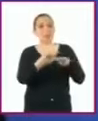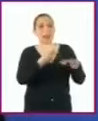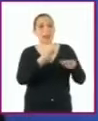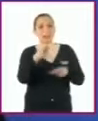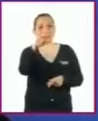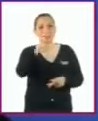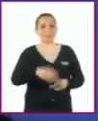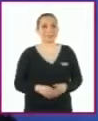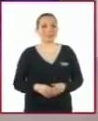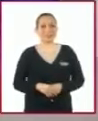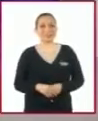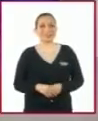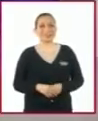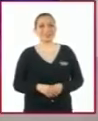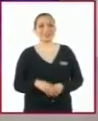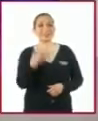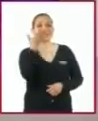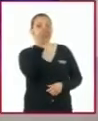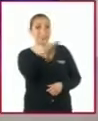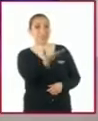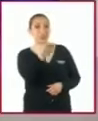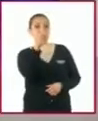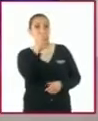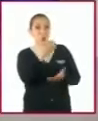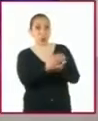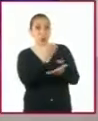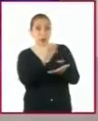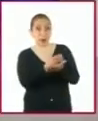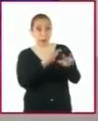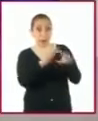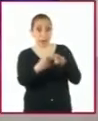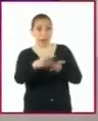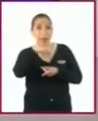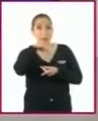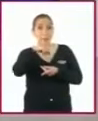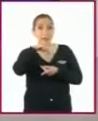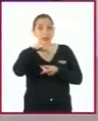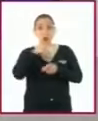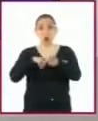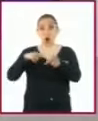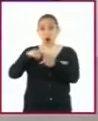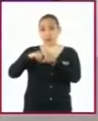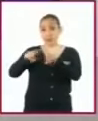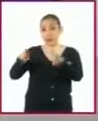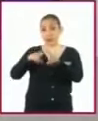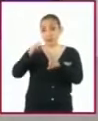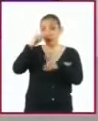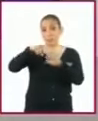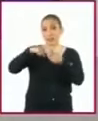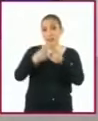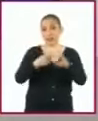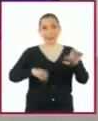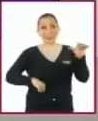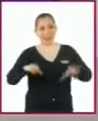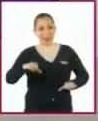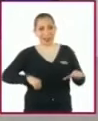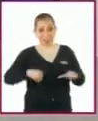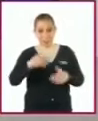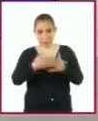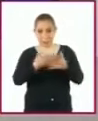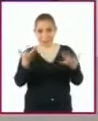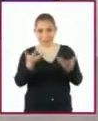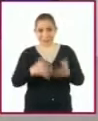para ustedes. Les pedimos que tomen sus cuadernos, lápices y colores para iniciar con las actividades que vamos a